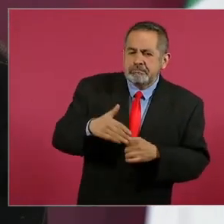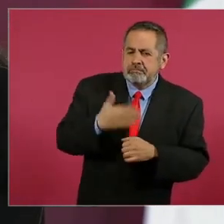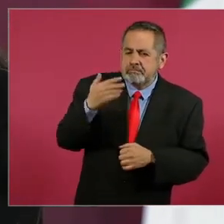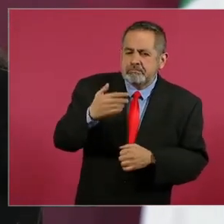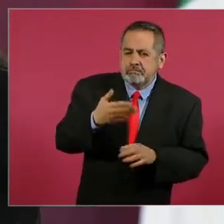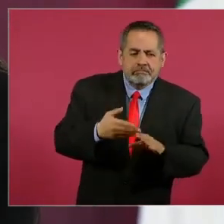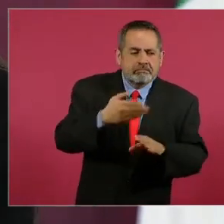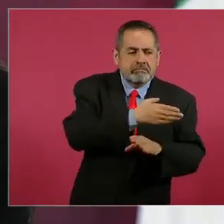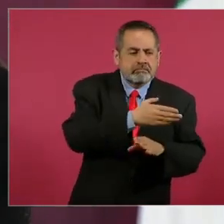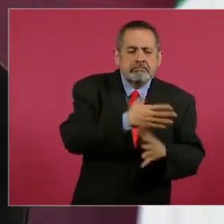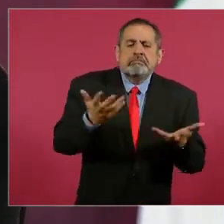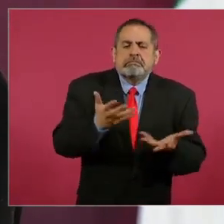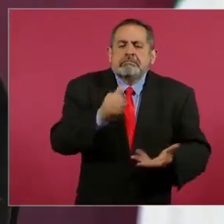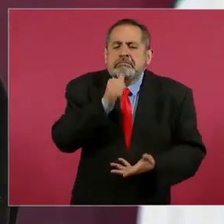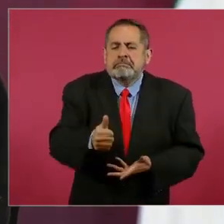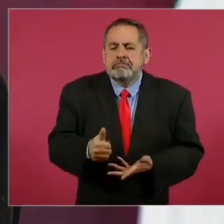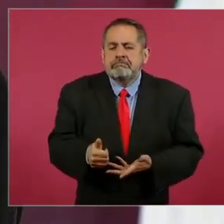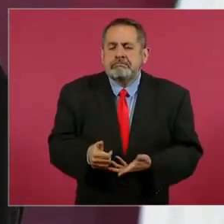no se hacía nada.